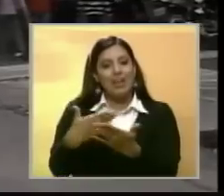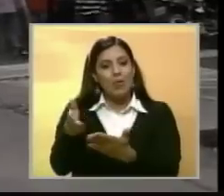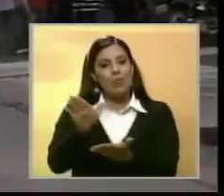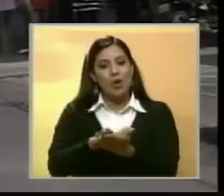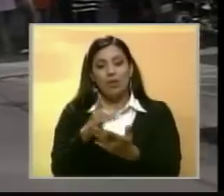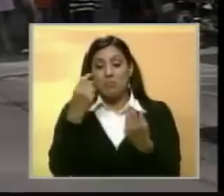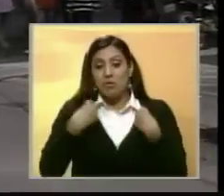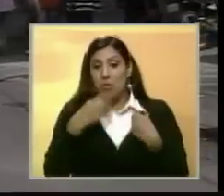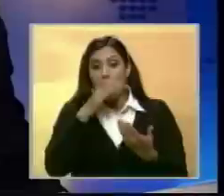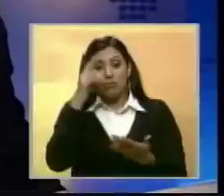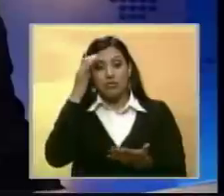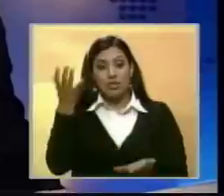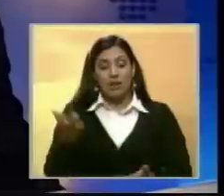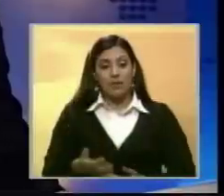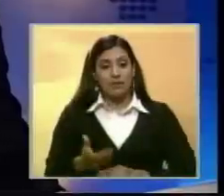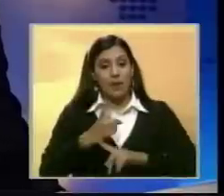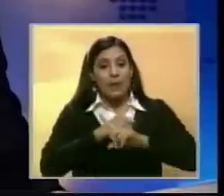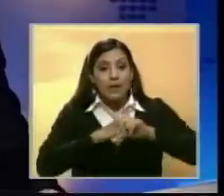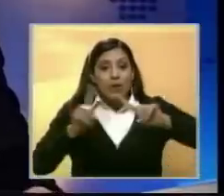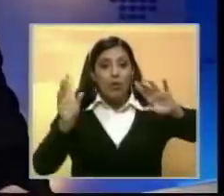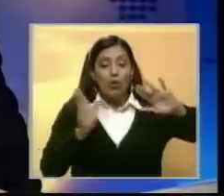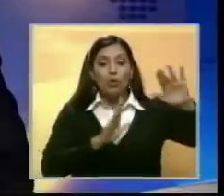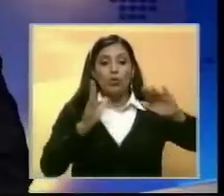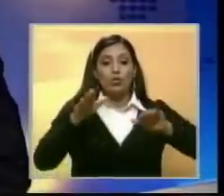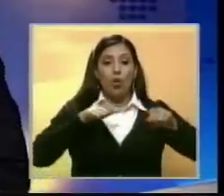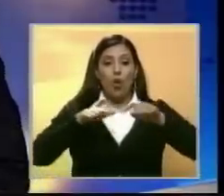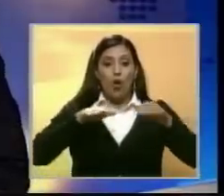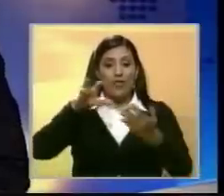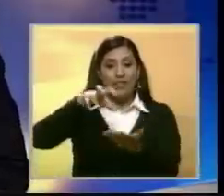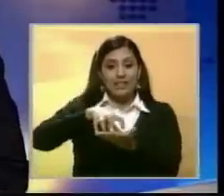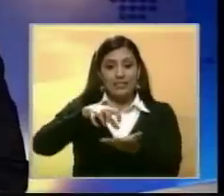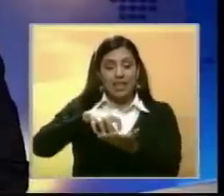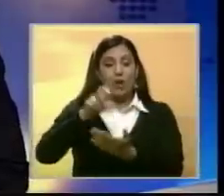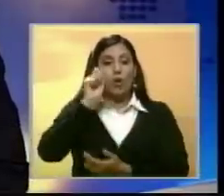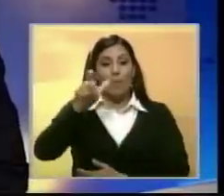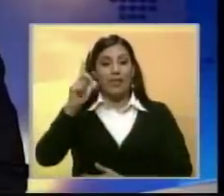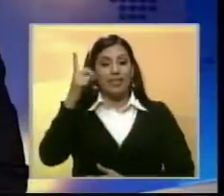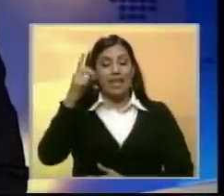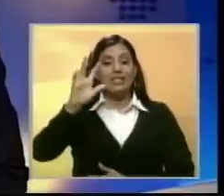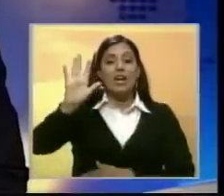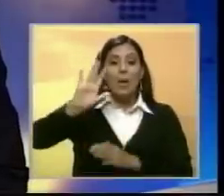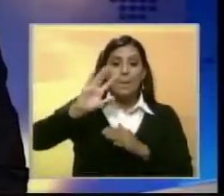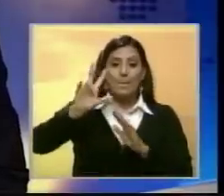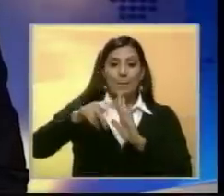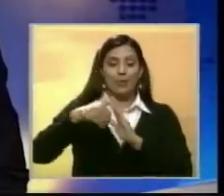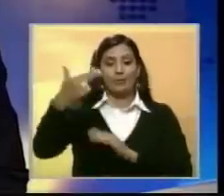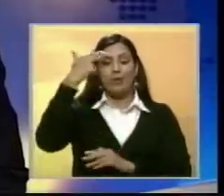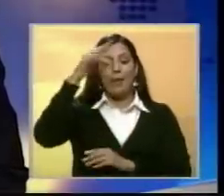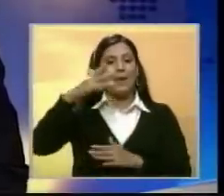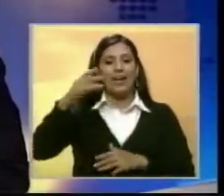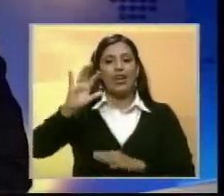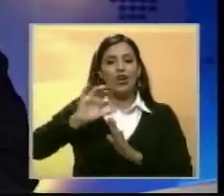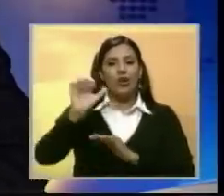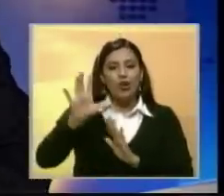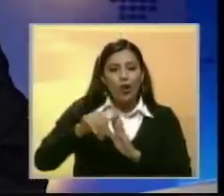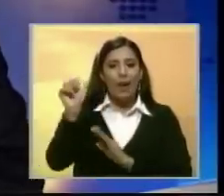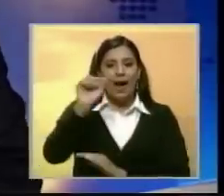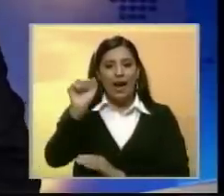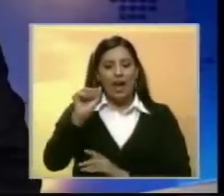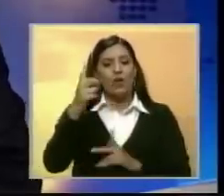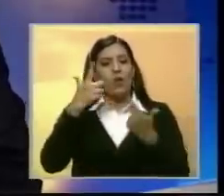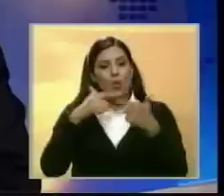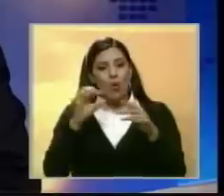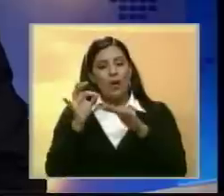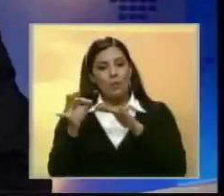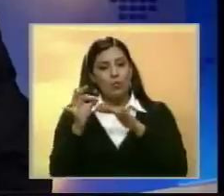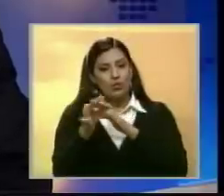del sexagenario. En el estado Cojedes, un taxista fue asesinado de un disparo para robarle su vehículo. El hecho se registró en el sector El Cogollo